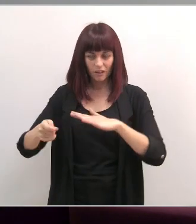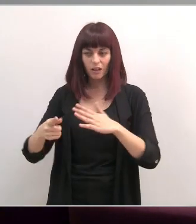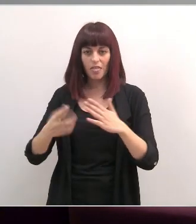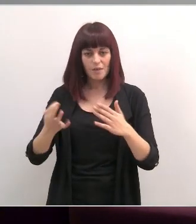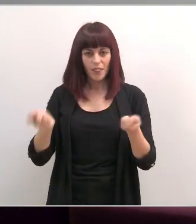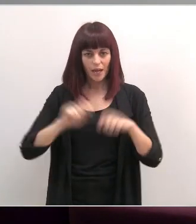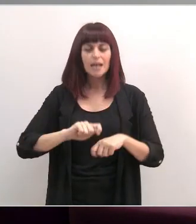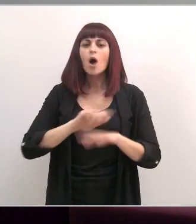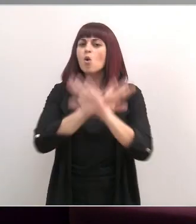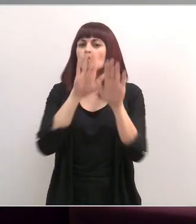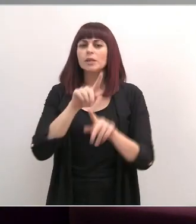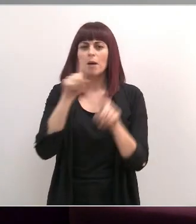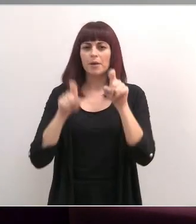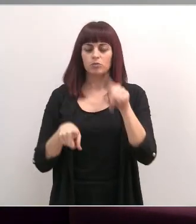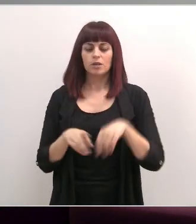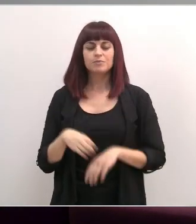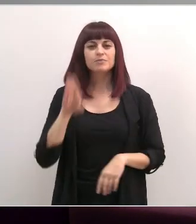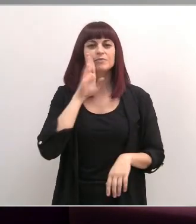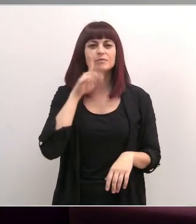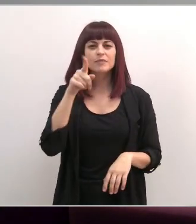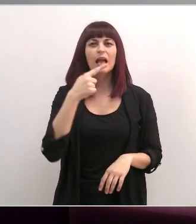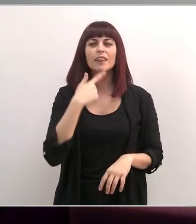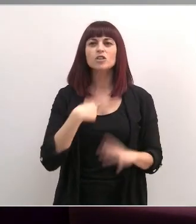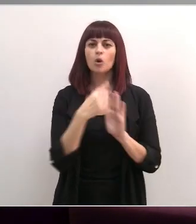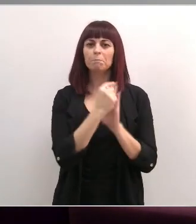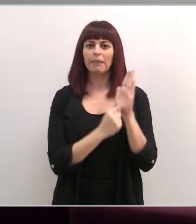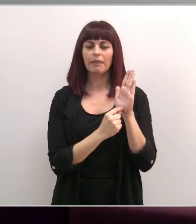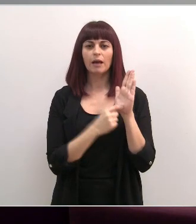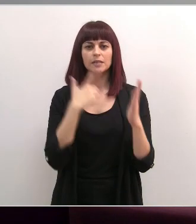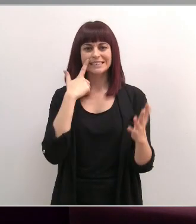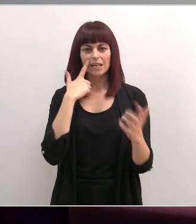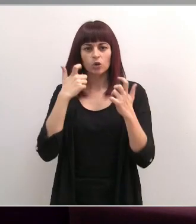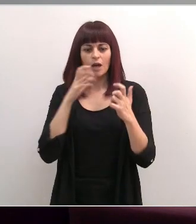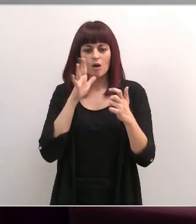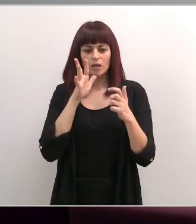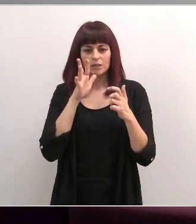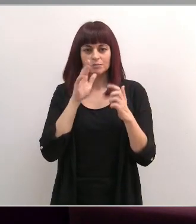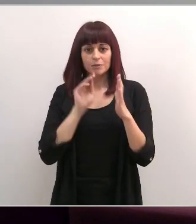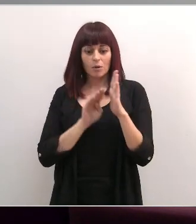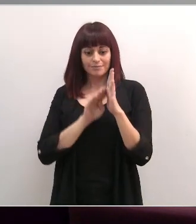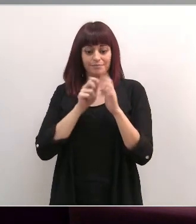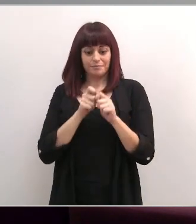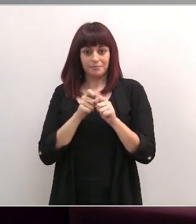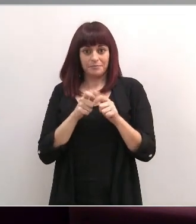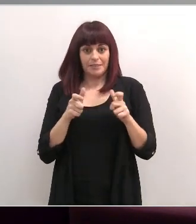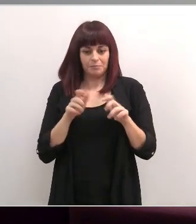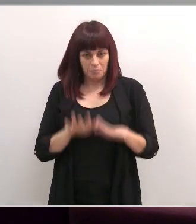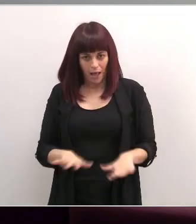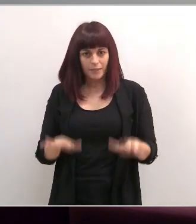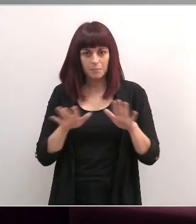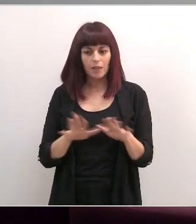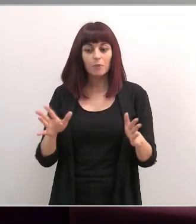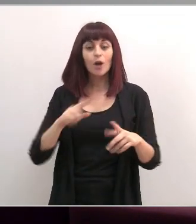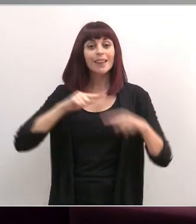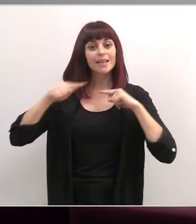simplemente una última cuestión, porque ha comentado que las medidas se notaba una cierta ralentización, ¿no?, en el crecimiento de casos. El director gerente del